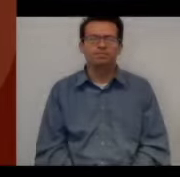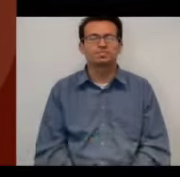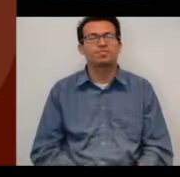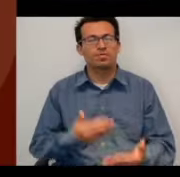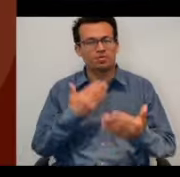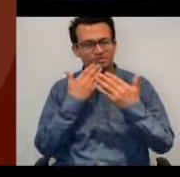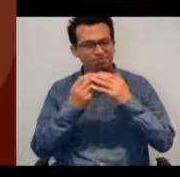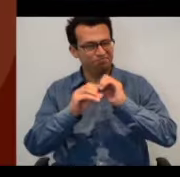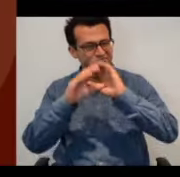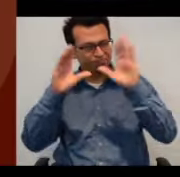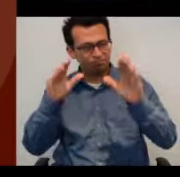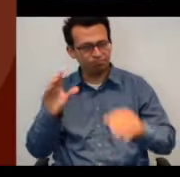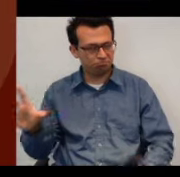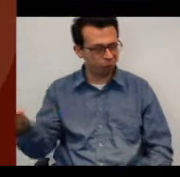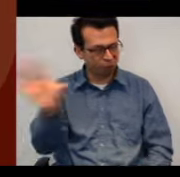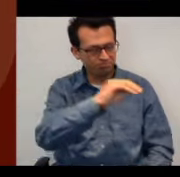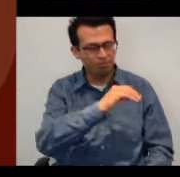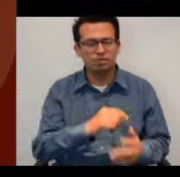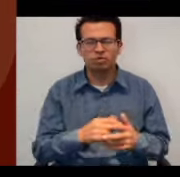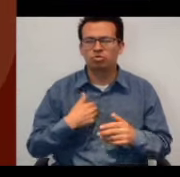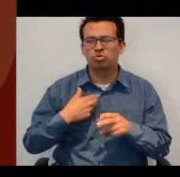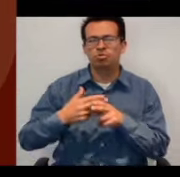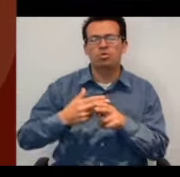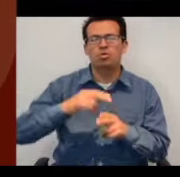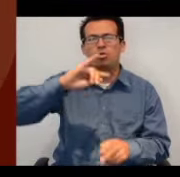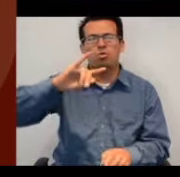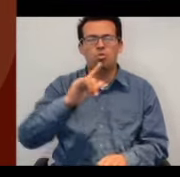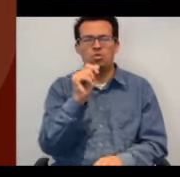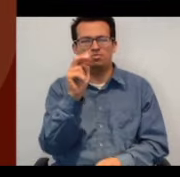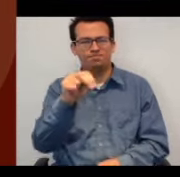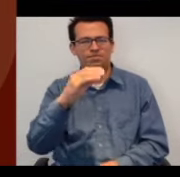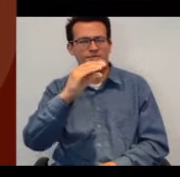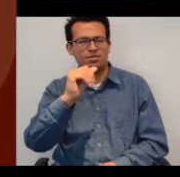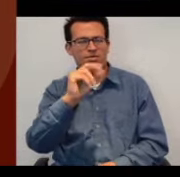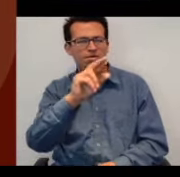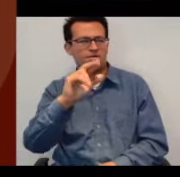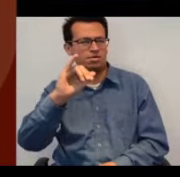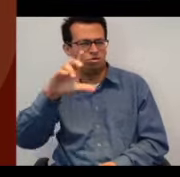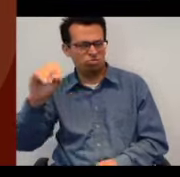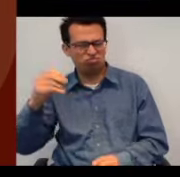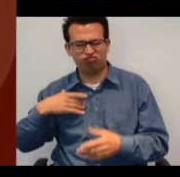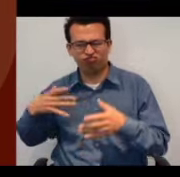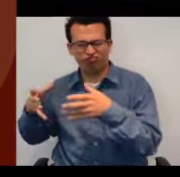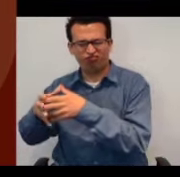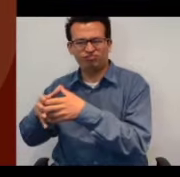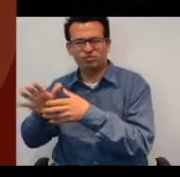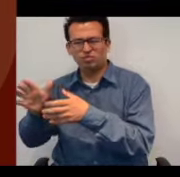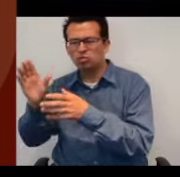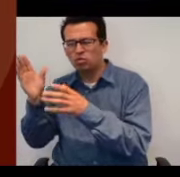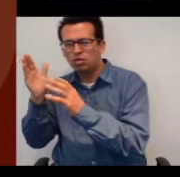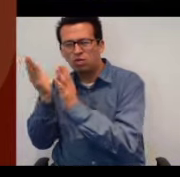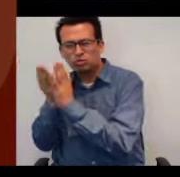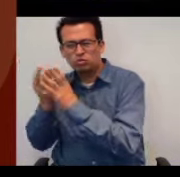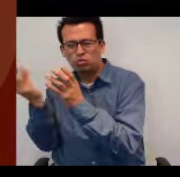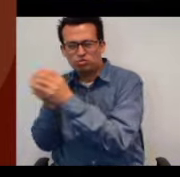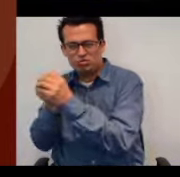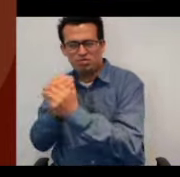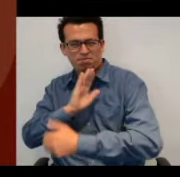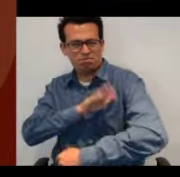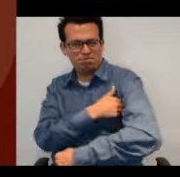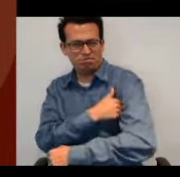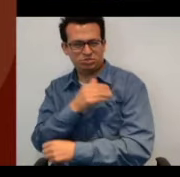Muy buenos días a todas y todos. Mi nombre es Juan Felipe Carrillo, soy asesor del Ministerio de Educación Nacional en Educación Inclusiva y quiero hablarles en